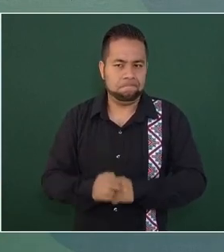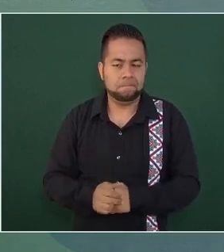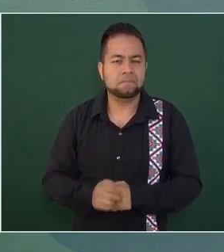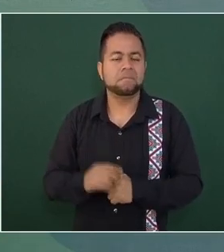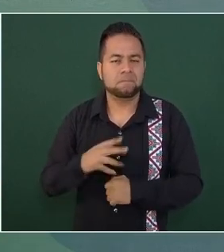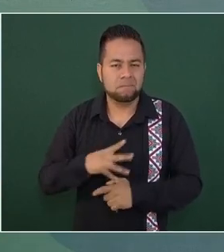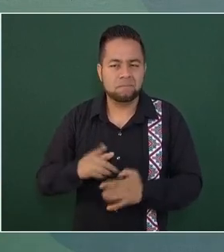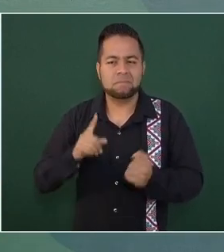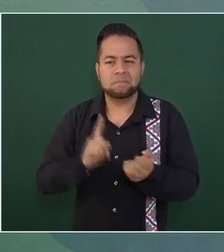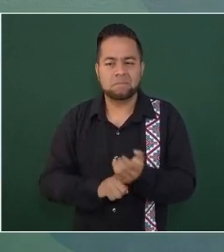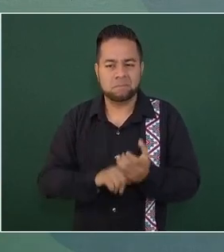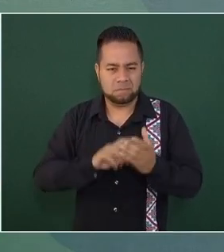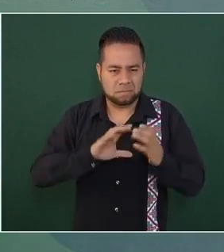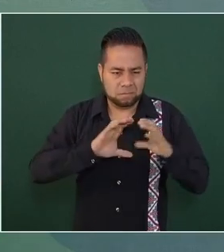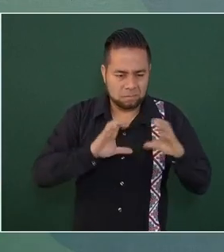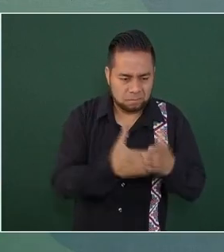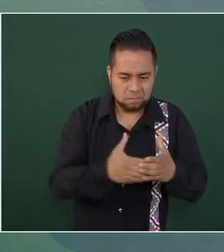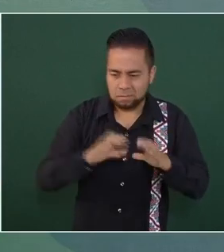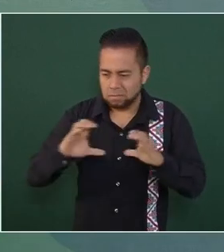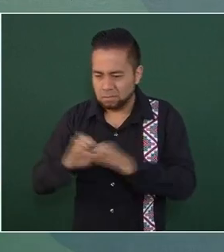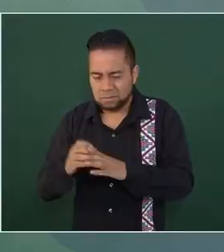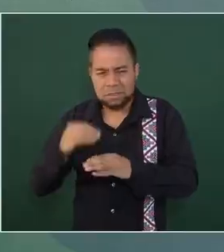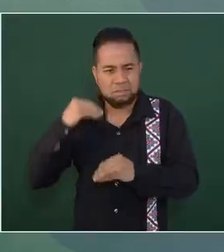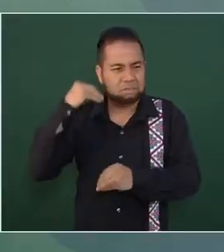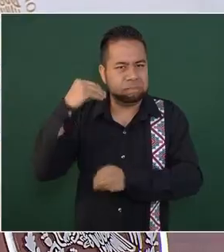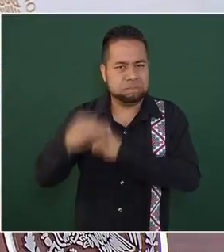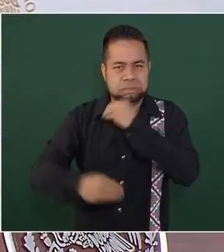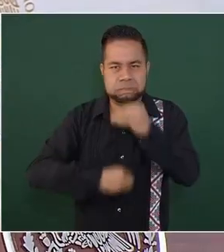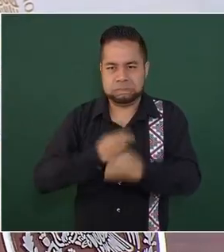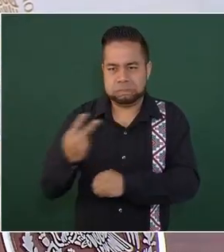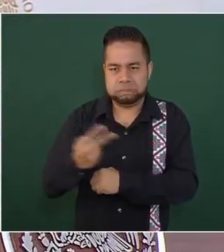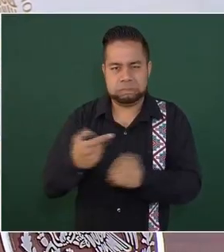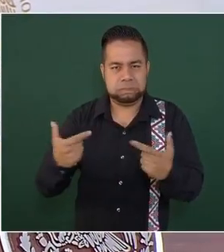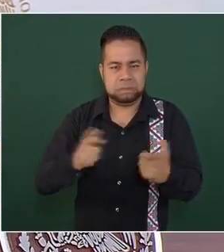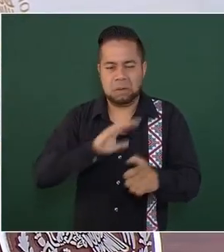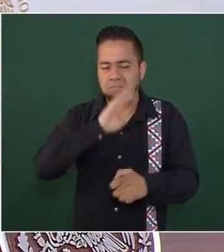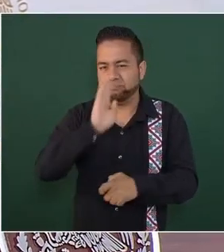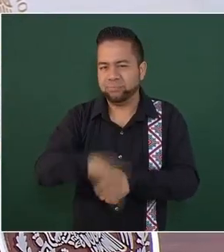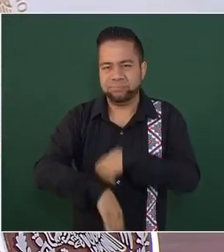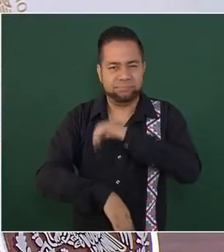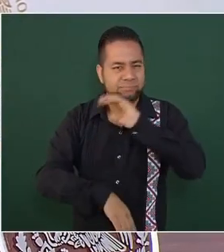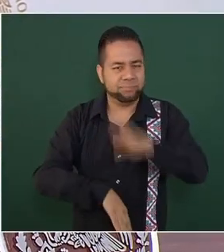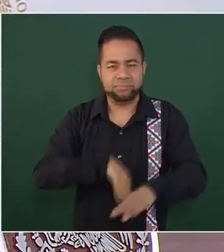enfrentamientos entre comunidades y la pérdida de vidas